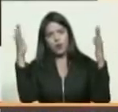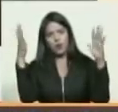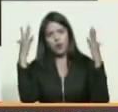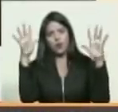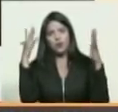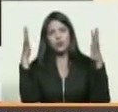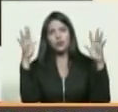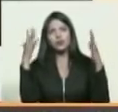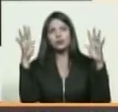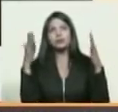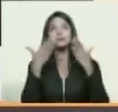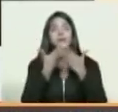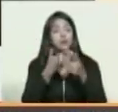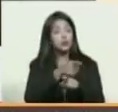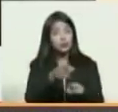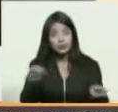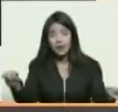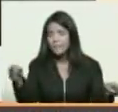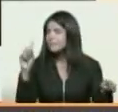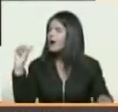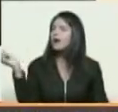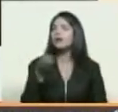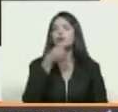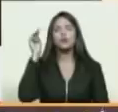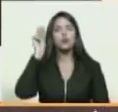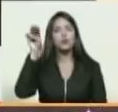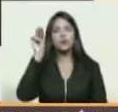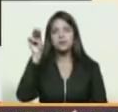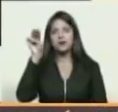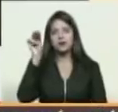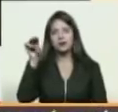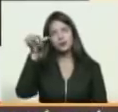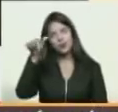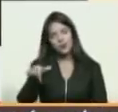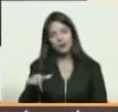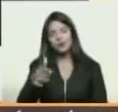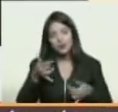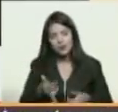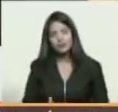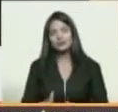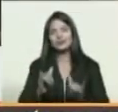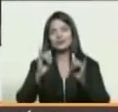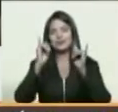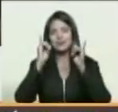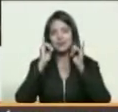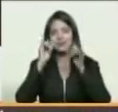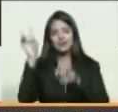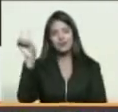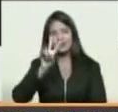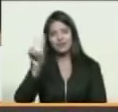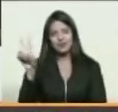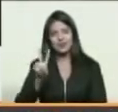que solicito para todos los maestros y maestras de los hijos y las hijas de Venezuela.